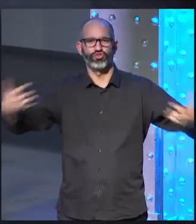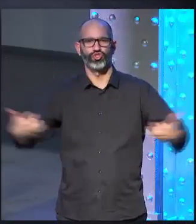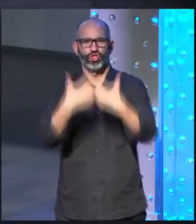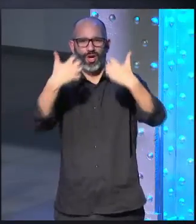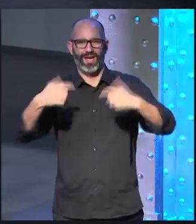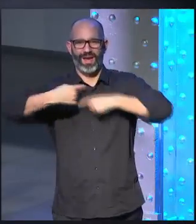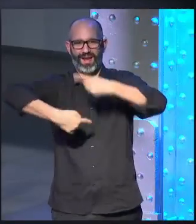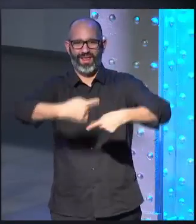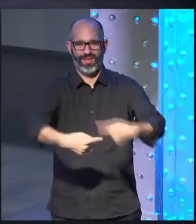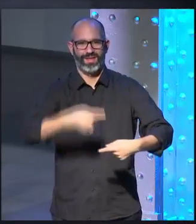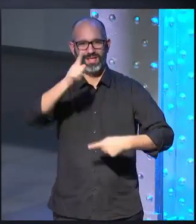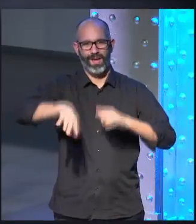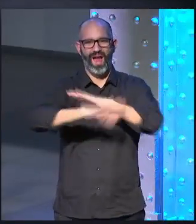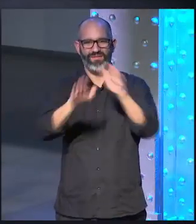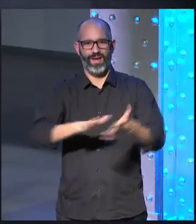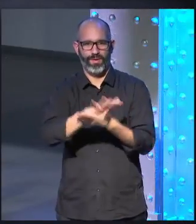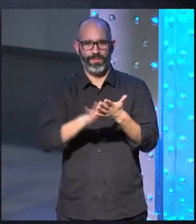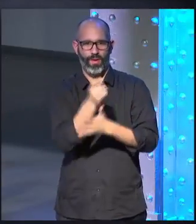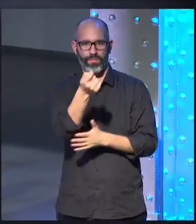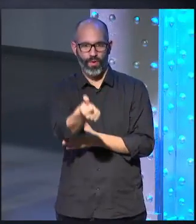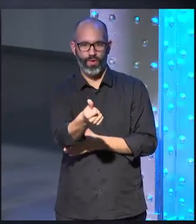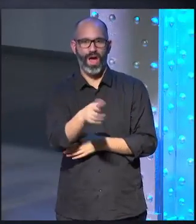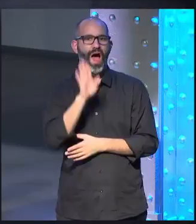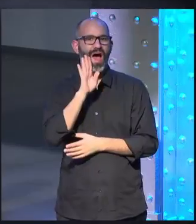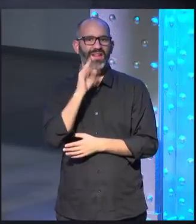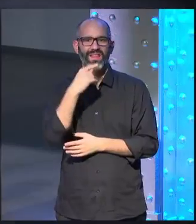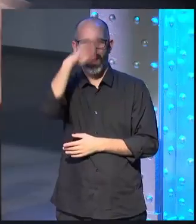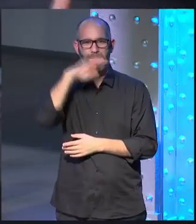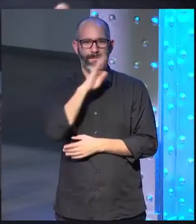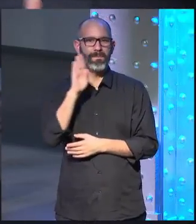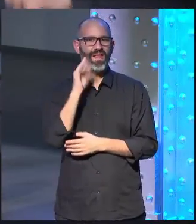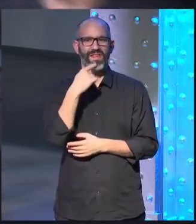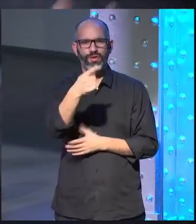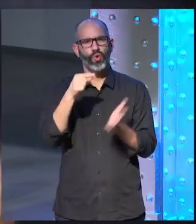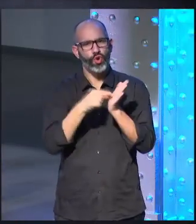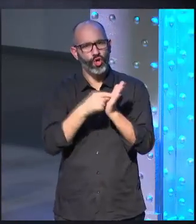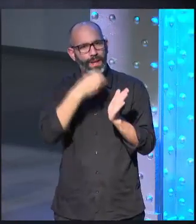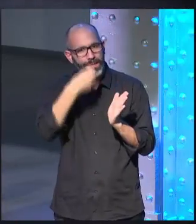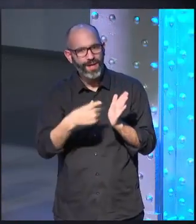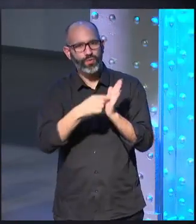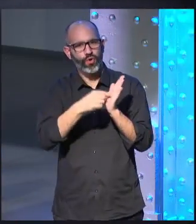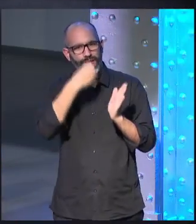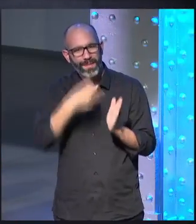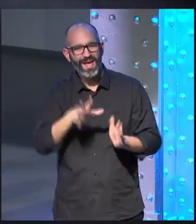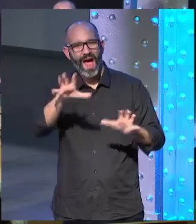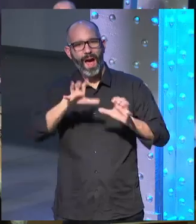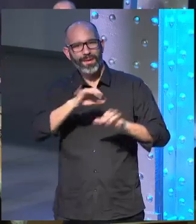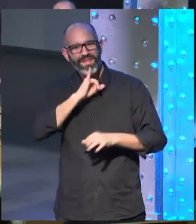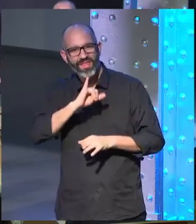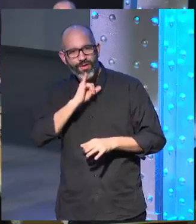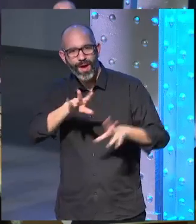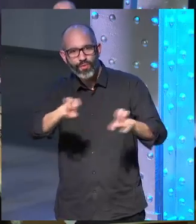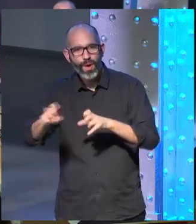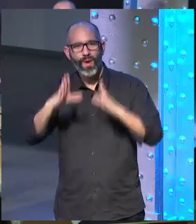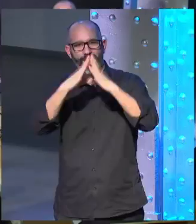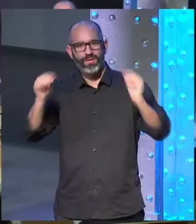Y ya también voy a hablar un poco de eso al final. Lo que nos decían nuestros padres, saca buenas notas, aprende un idioma,